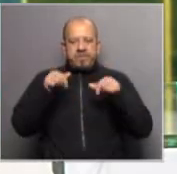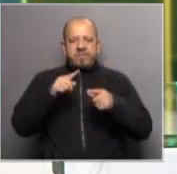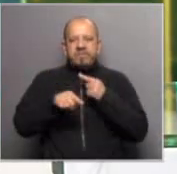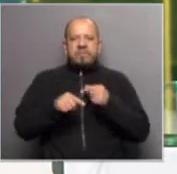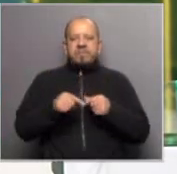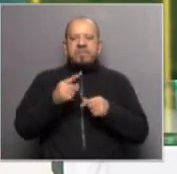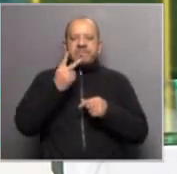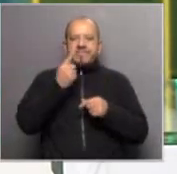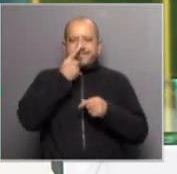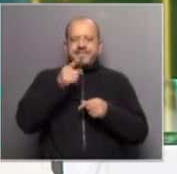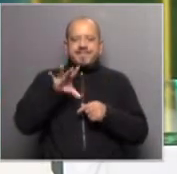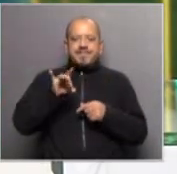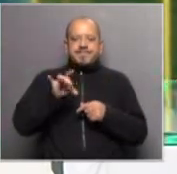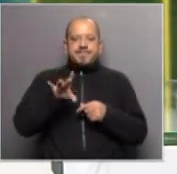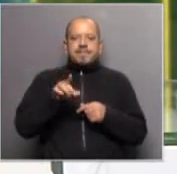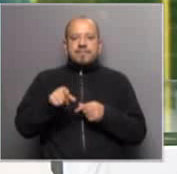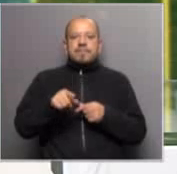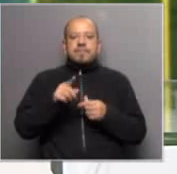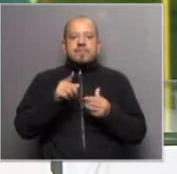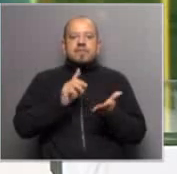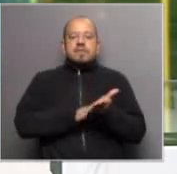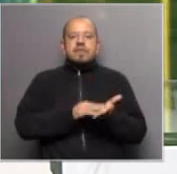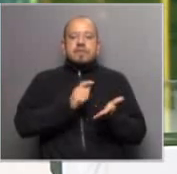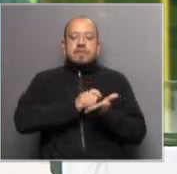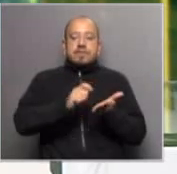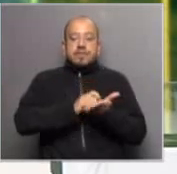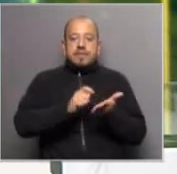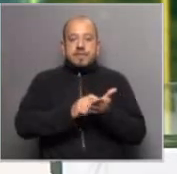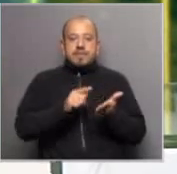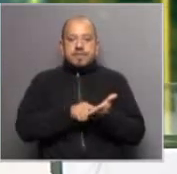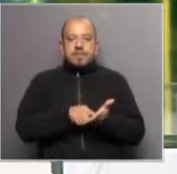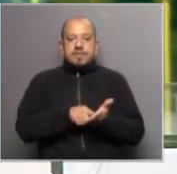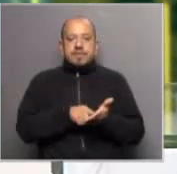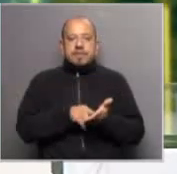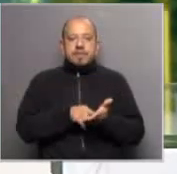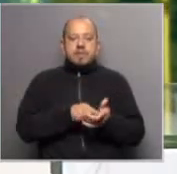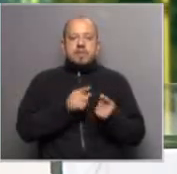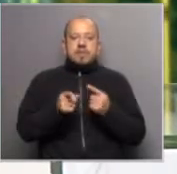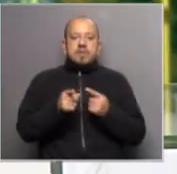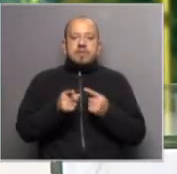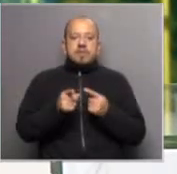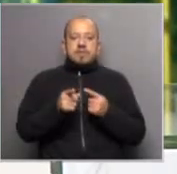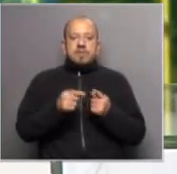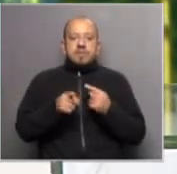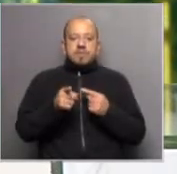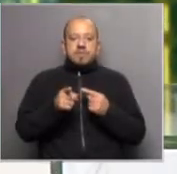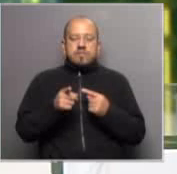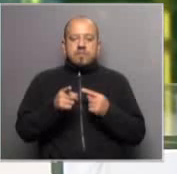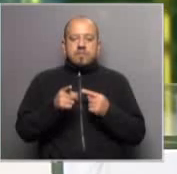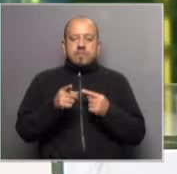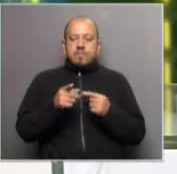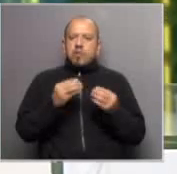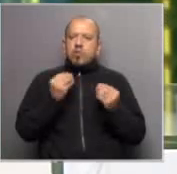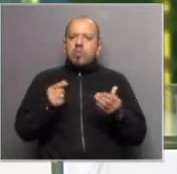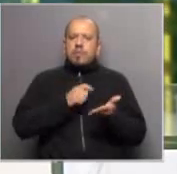edición 2015. La letra de esta canción le apareció o le bajó a su compositor